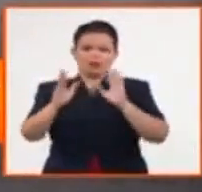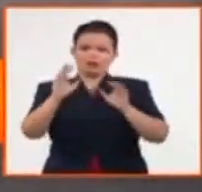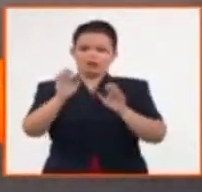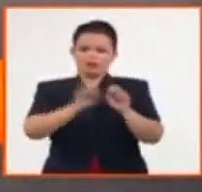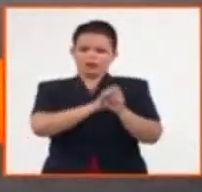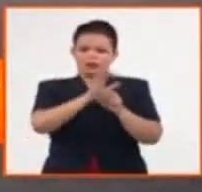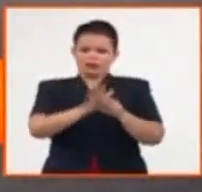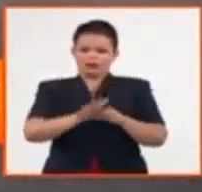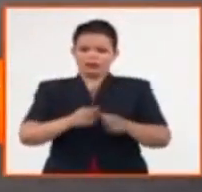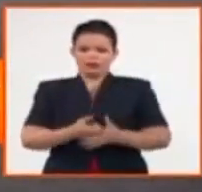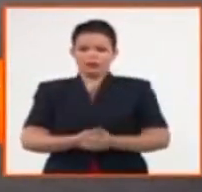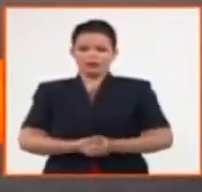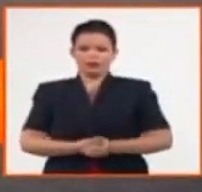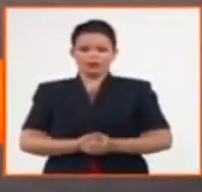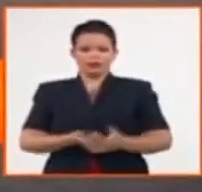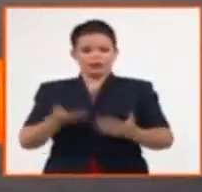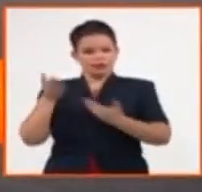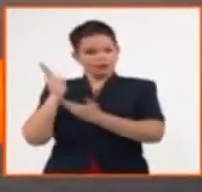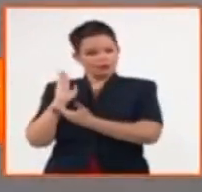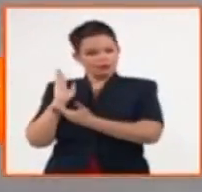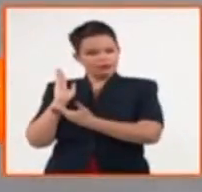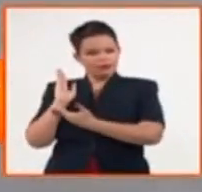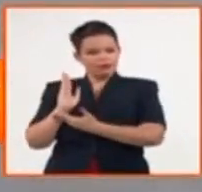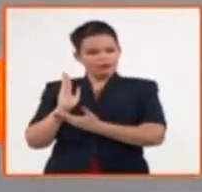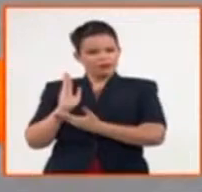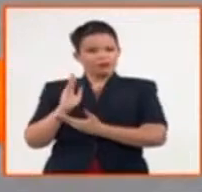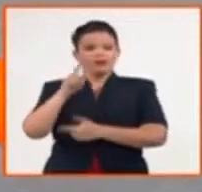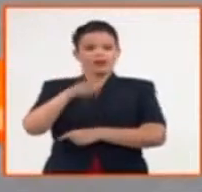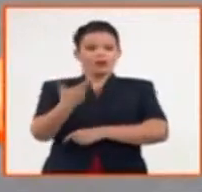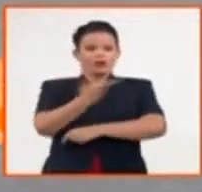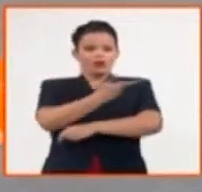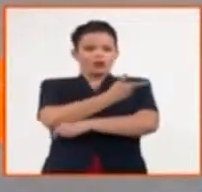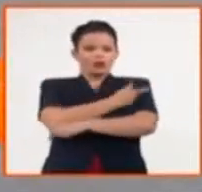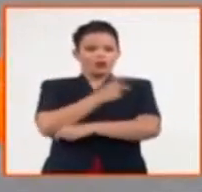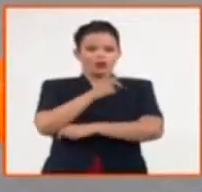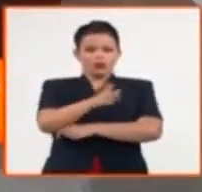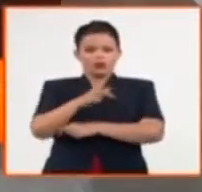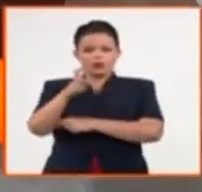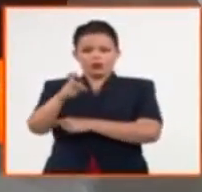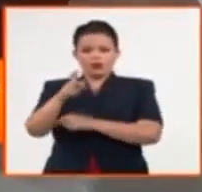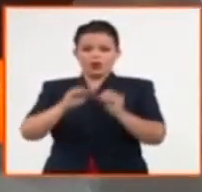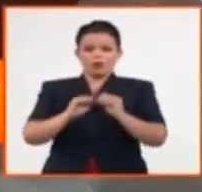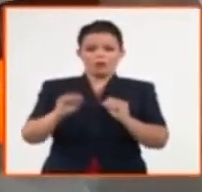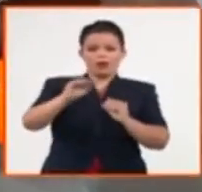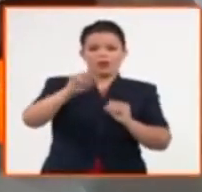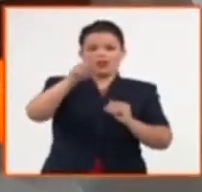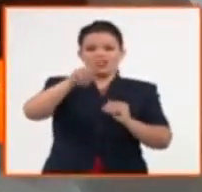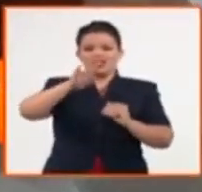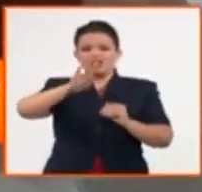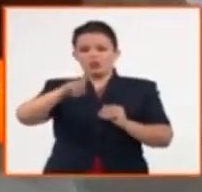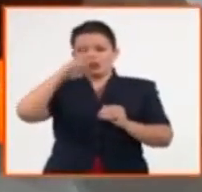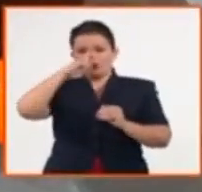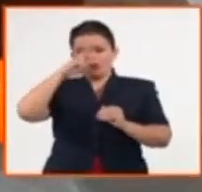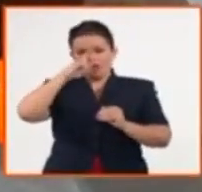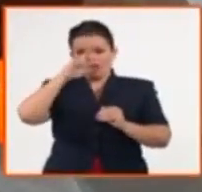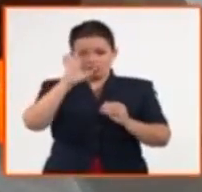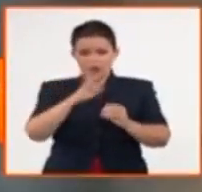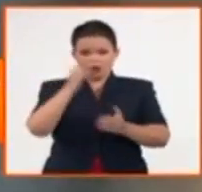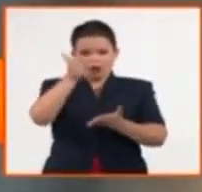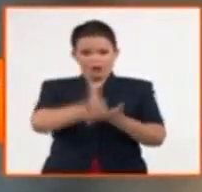Aquí avanza la intervención masiva de todos los mayores de 19 años que ya concluyó sus 3 dosis en la capital de la